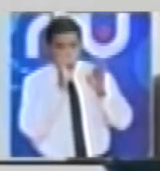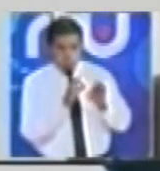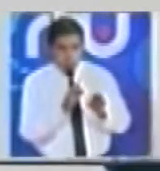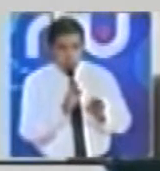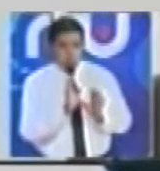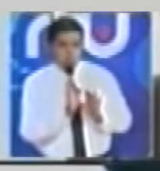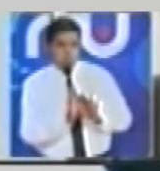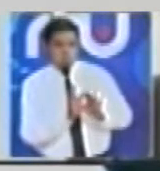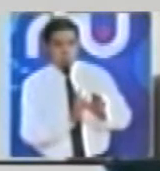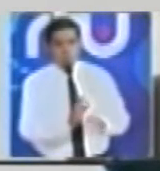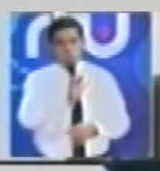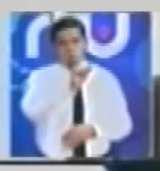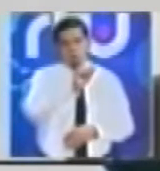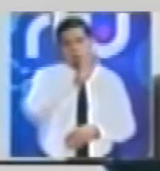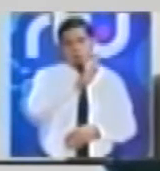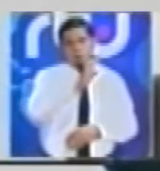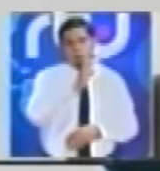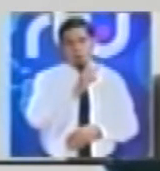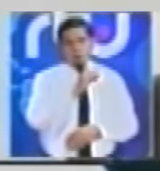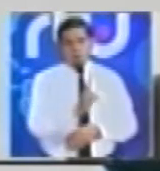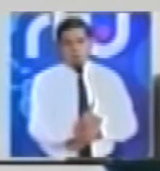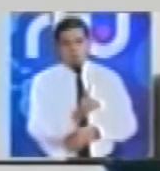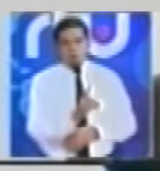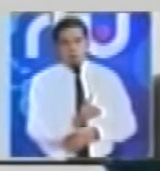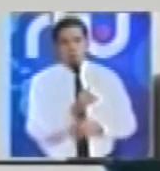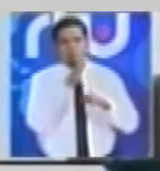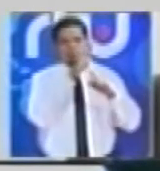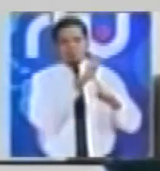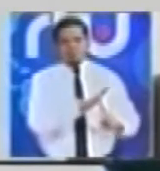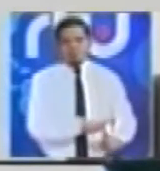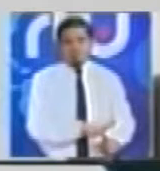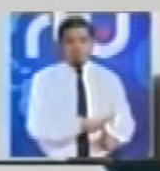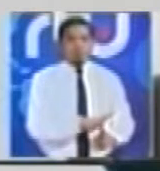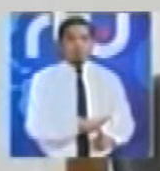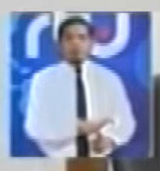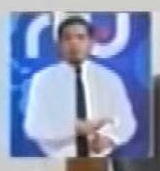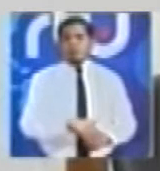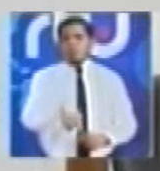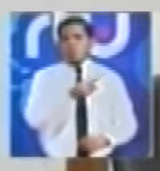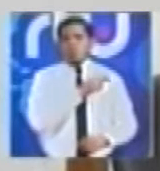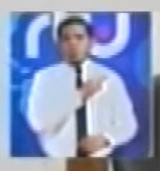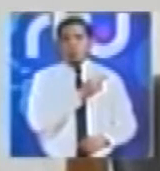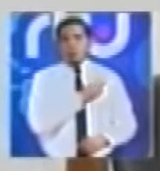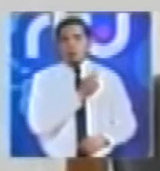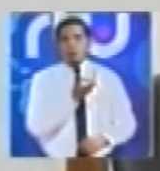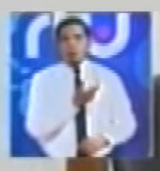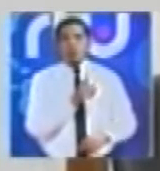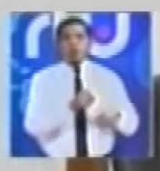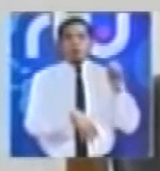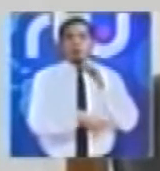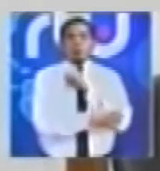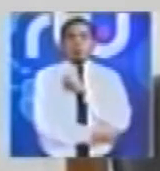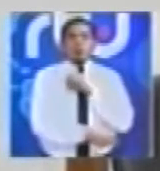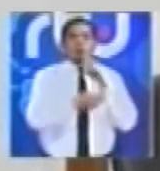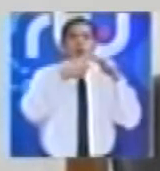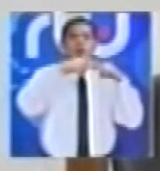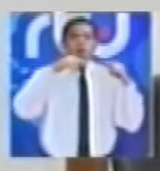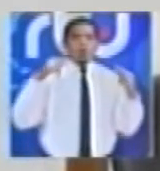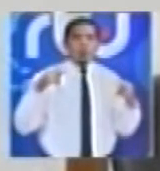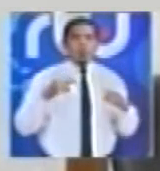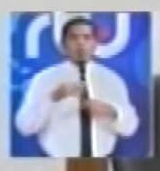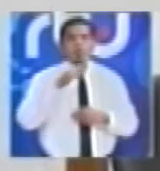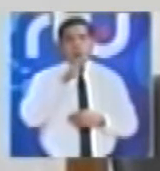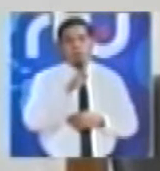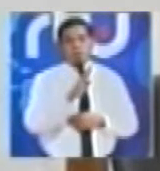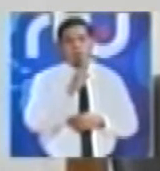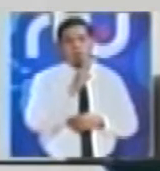universidades A, B, C, D terminaba discriminando realmente a las universidades que probablemente son las más pobres y regionales, que eran las B, la C y